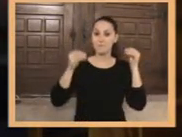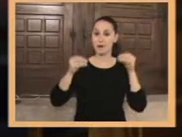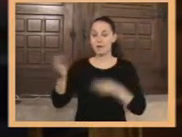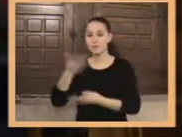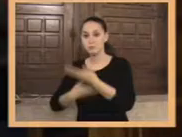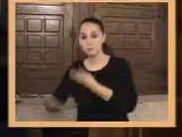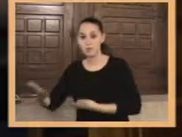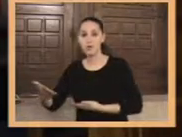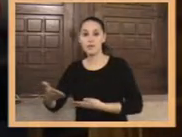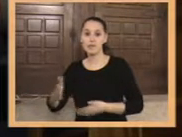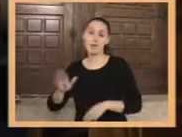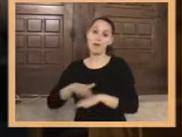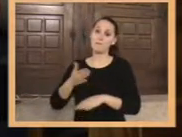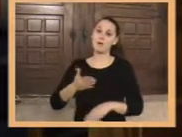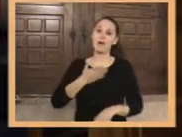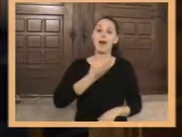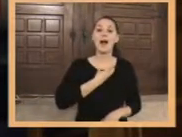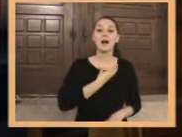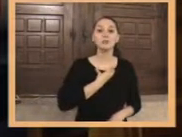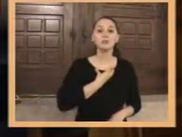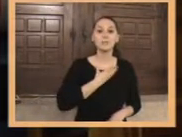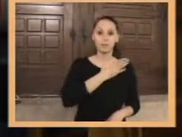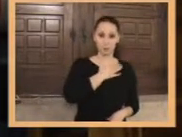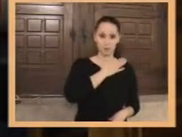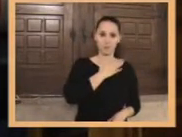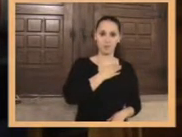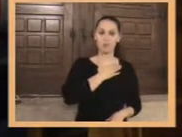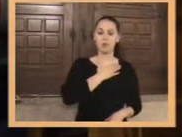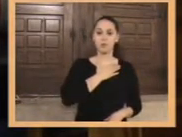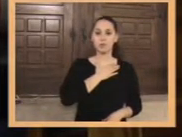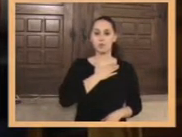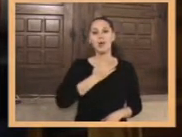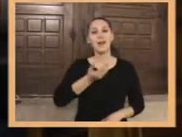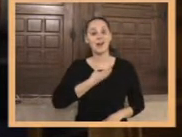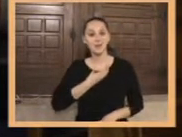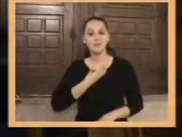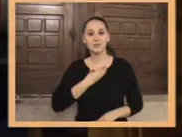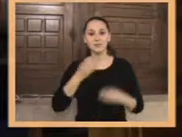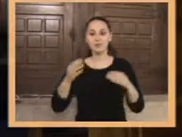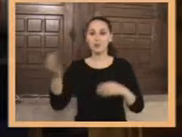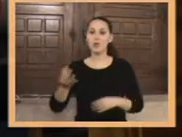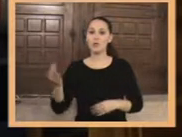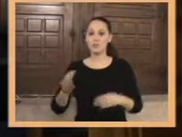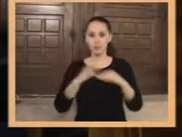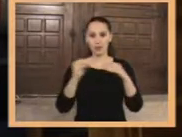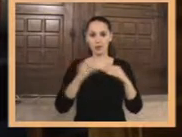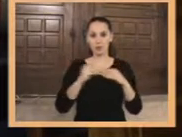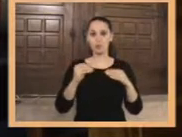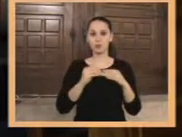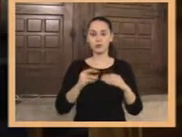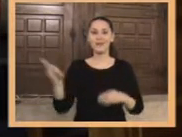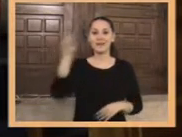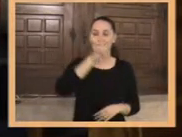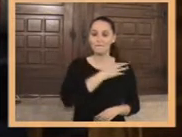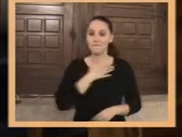sea archivo municipal, este deberá cumplir dicho fin. Y quiero repetir que estamos deseando que este inmueble pase